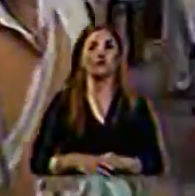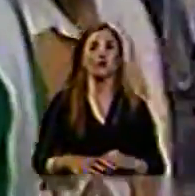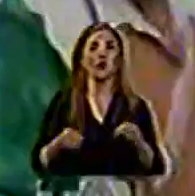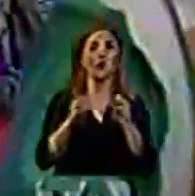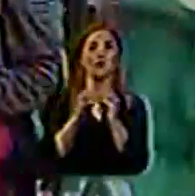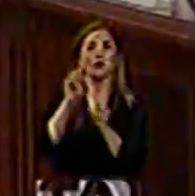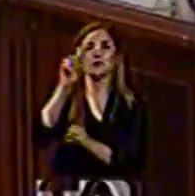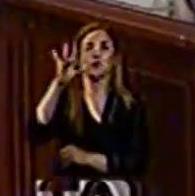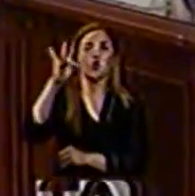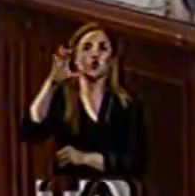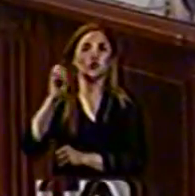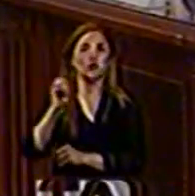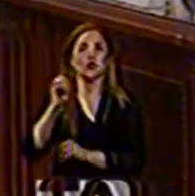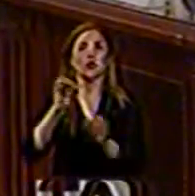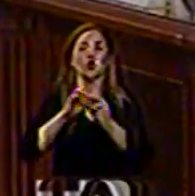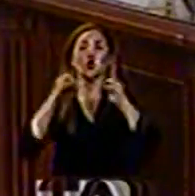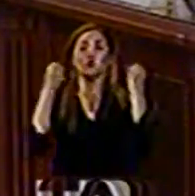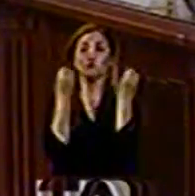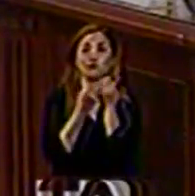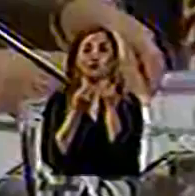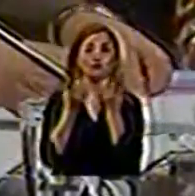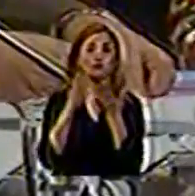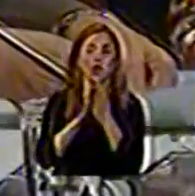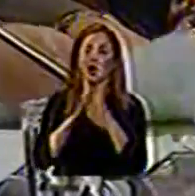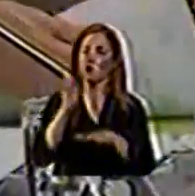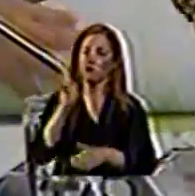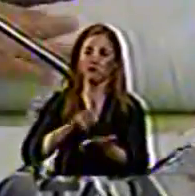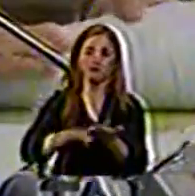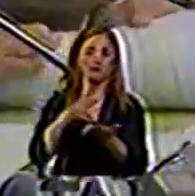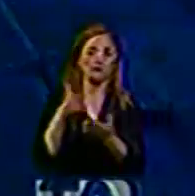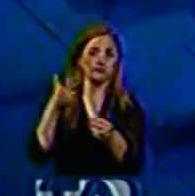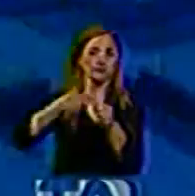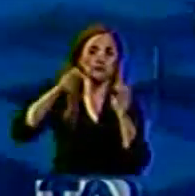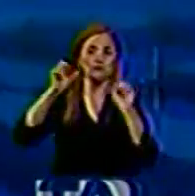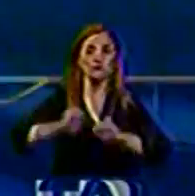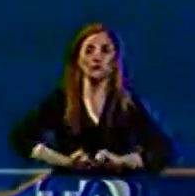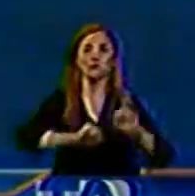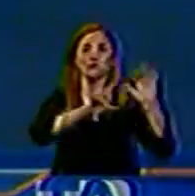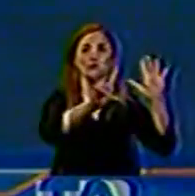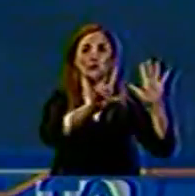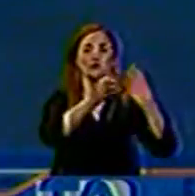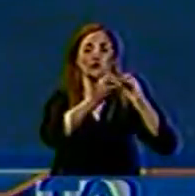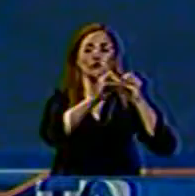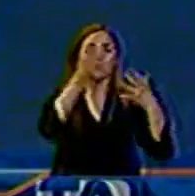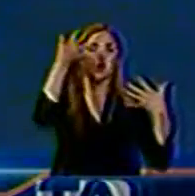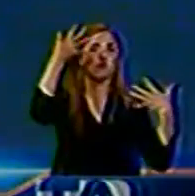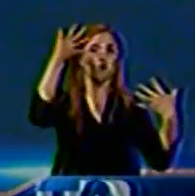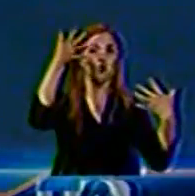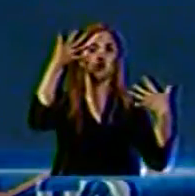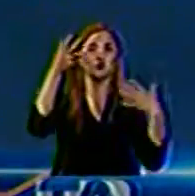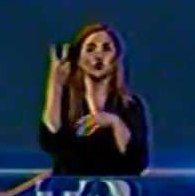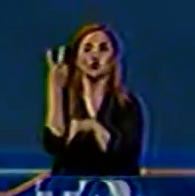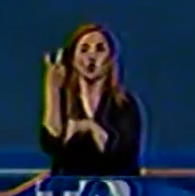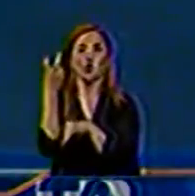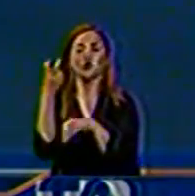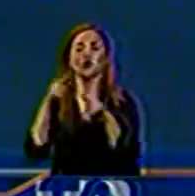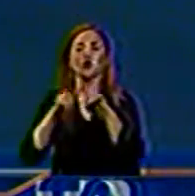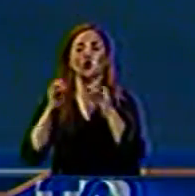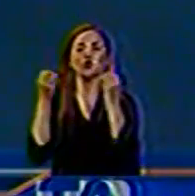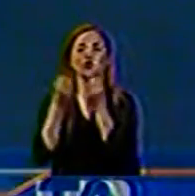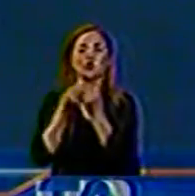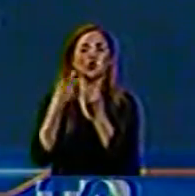las 180 organizaciones que ya están acreditadas para participar. 7 partidos políticos, 12 movimientos